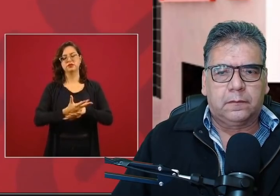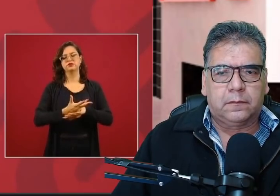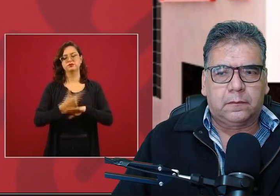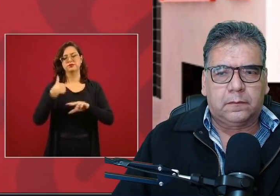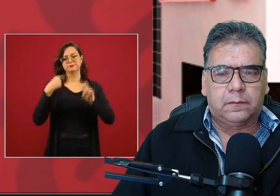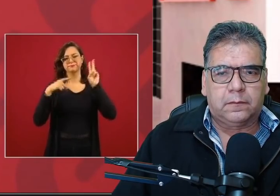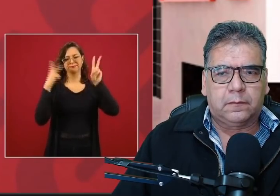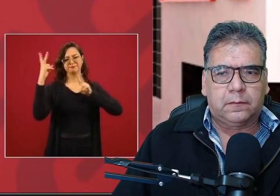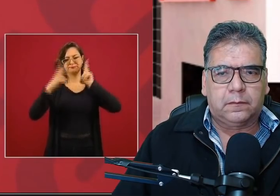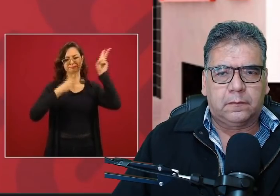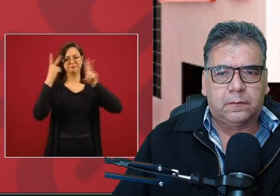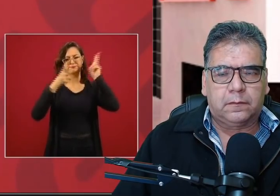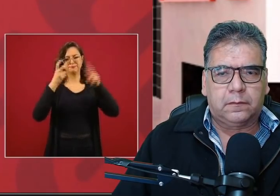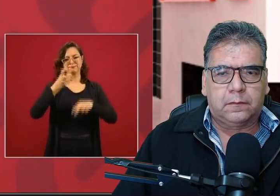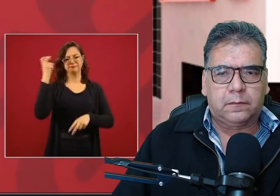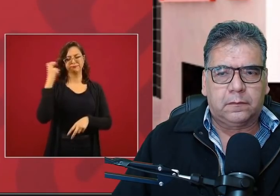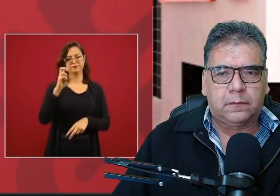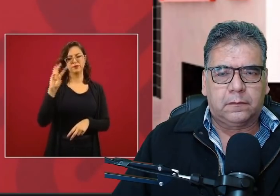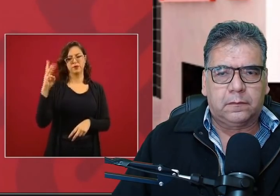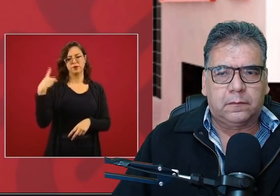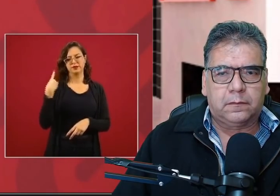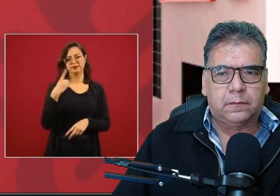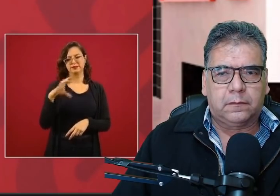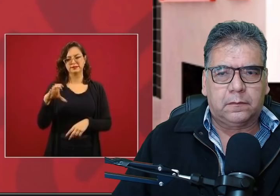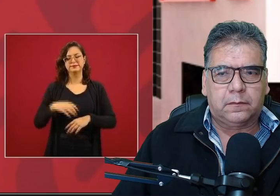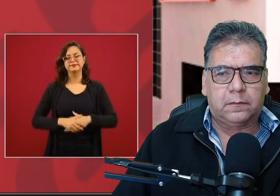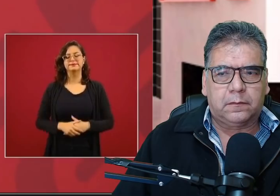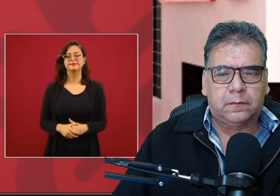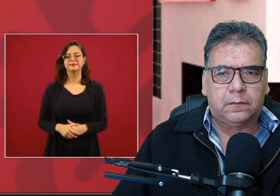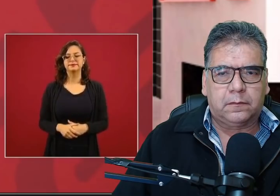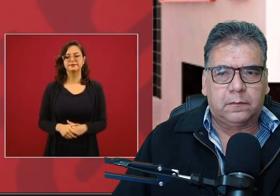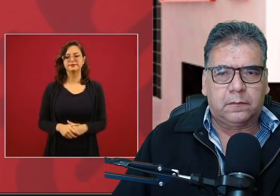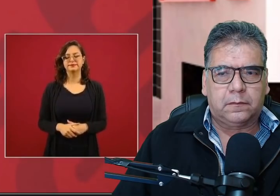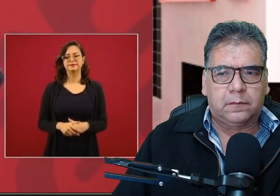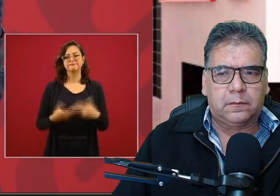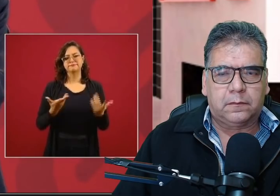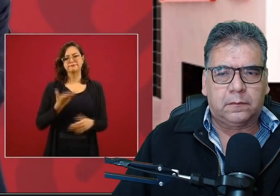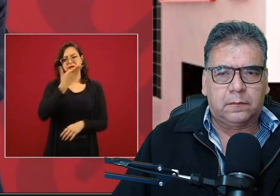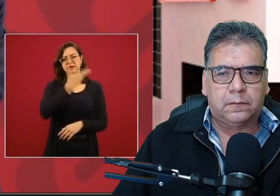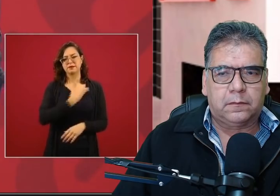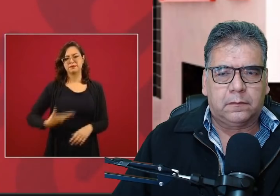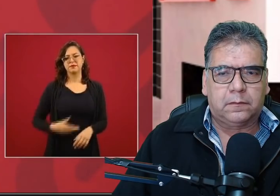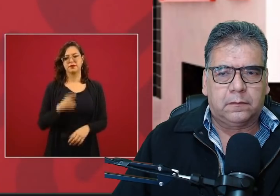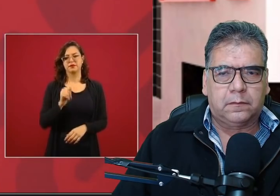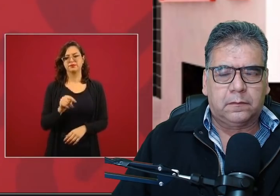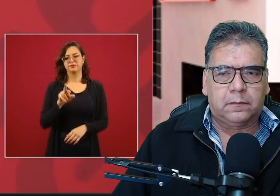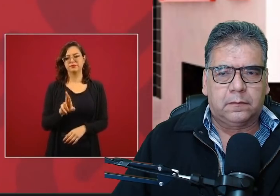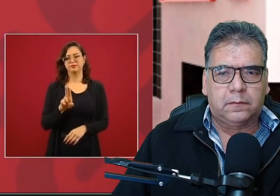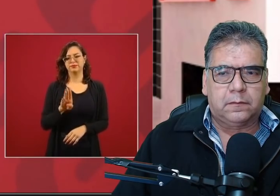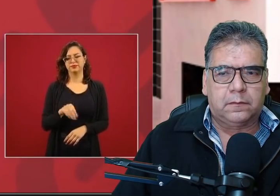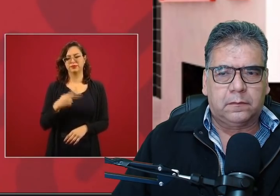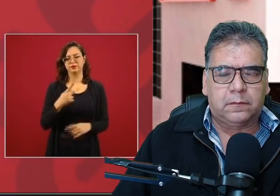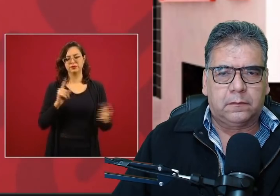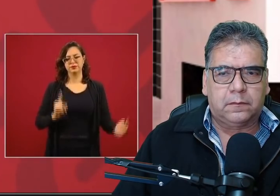realizamos a Washington para encontrarnos con el presidente